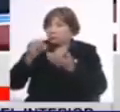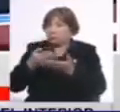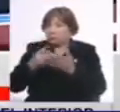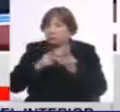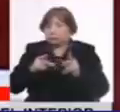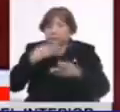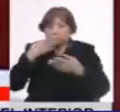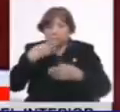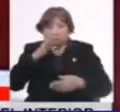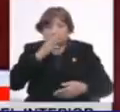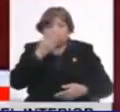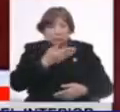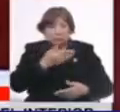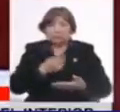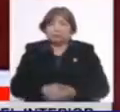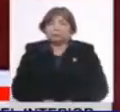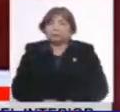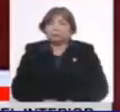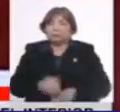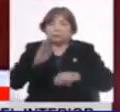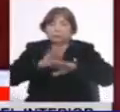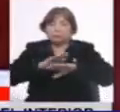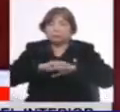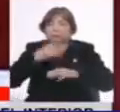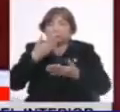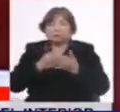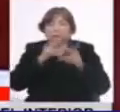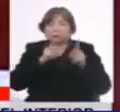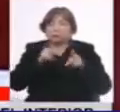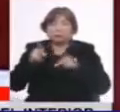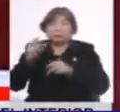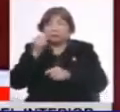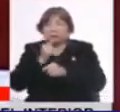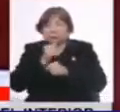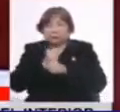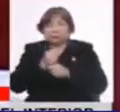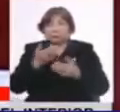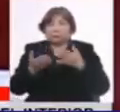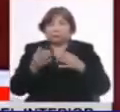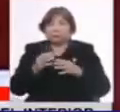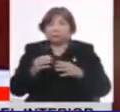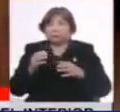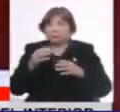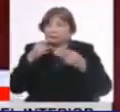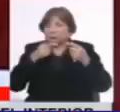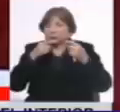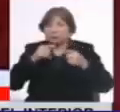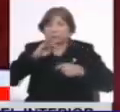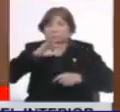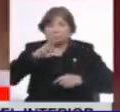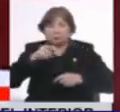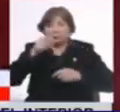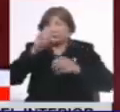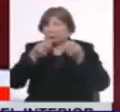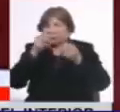Todavía no, pero hemos hablado, ¿no?, sobre ese plan de trabajo al combate a la inseguridad